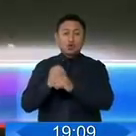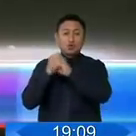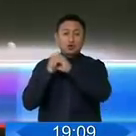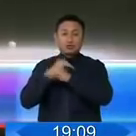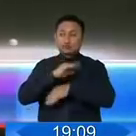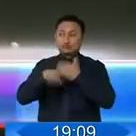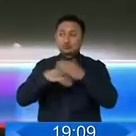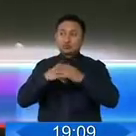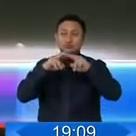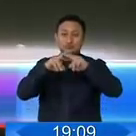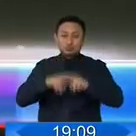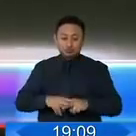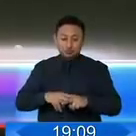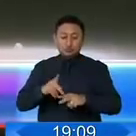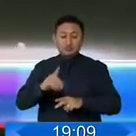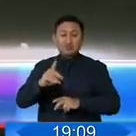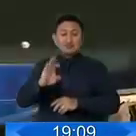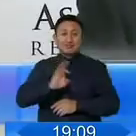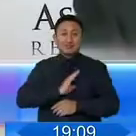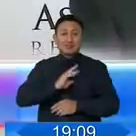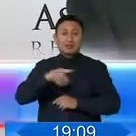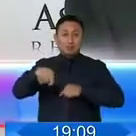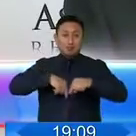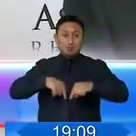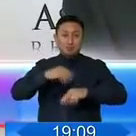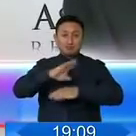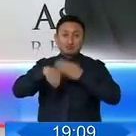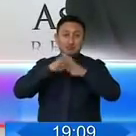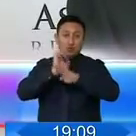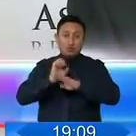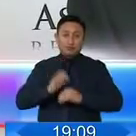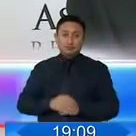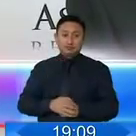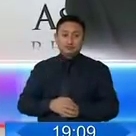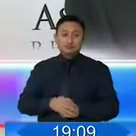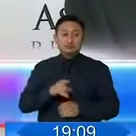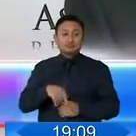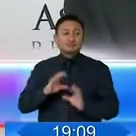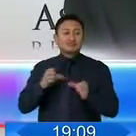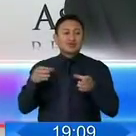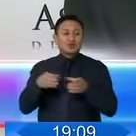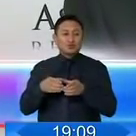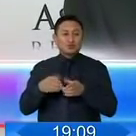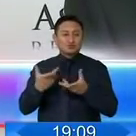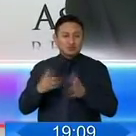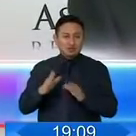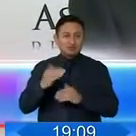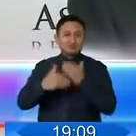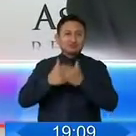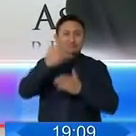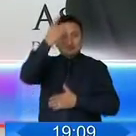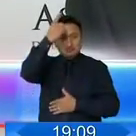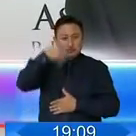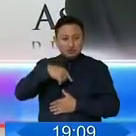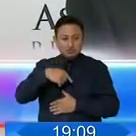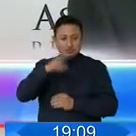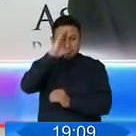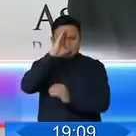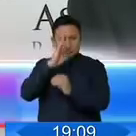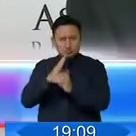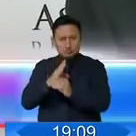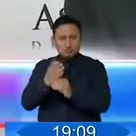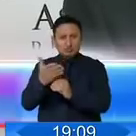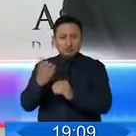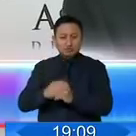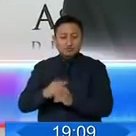técnica vehicular a nivel nacional, aseguran. Es lo que en la comisión nosotros tomaremos las decisiones, repito, más objetivas en